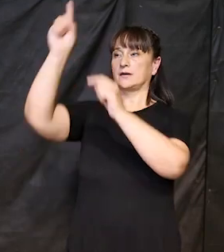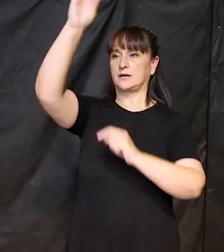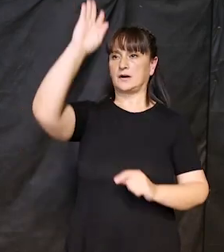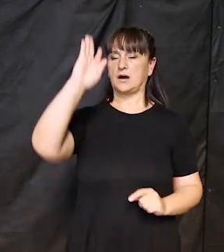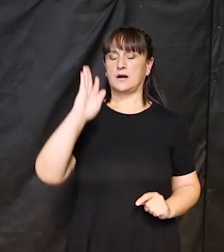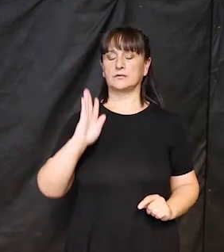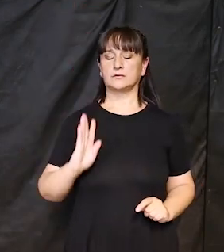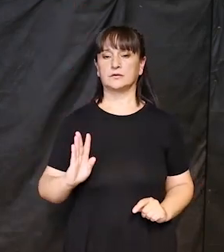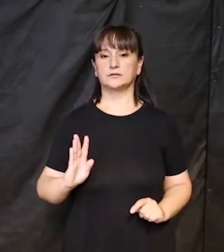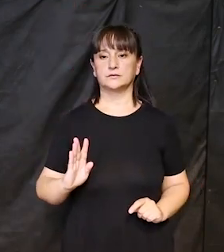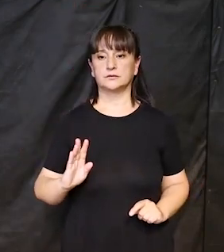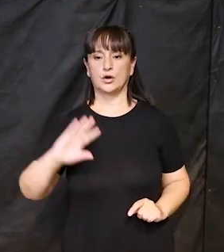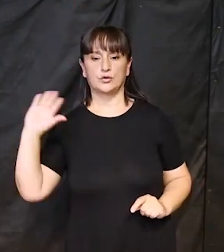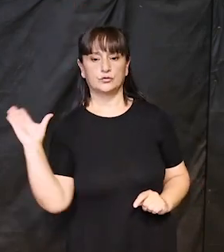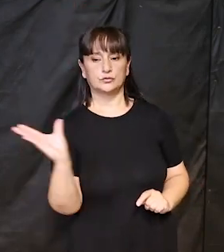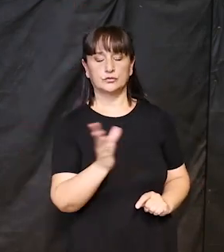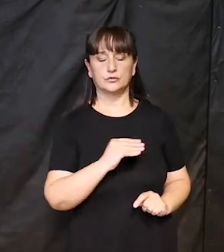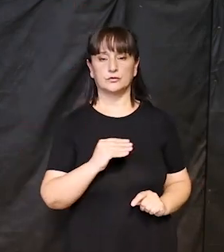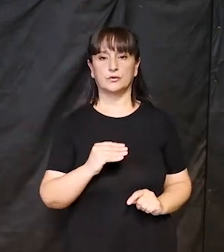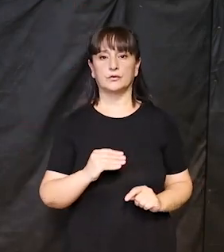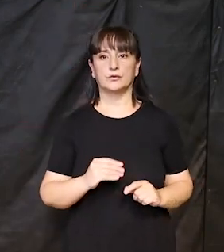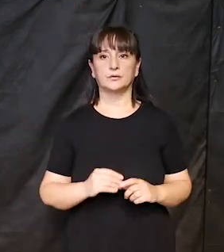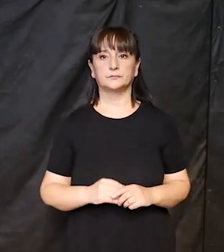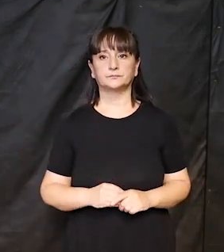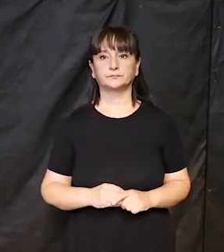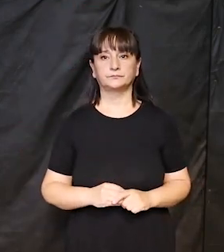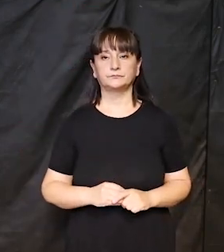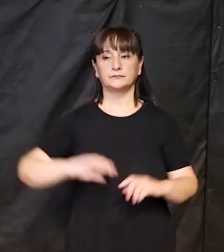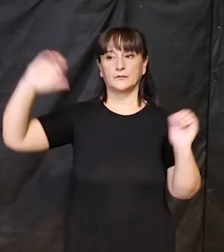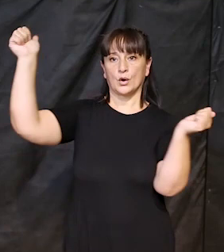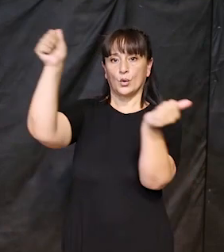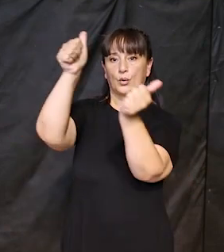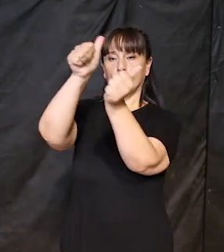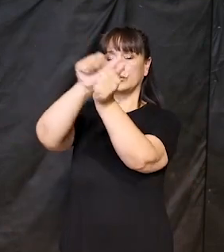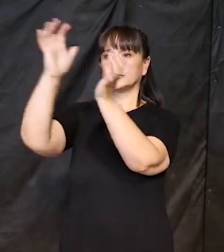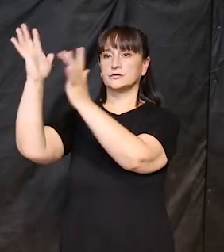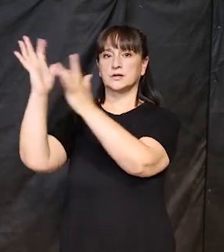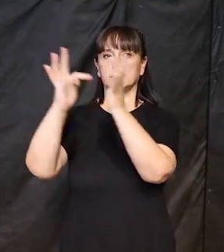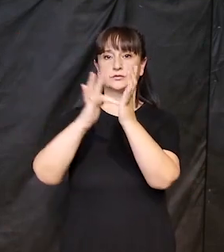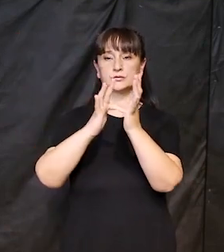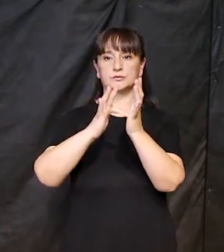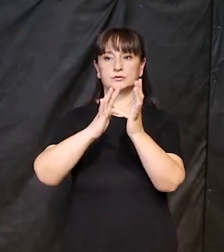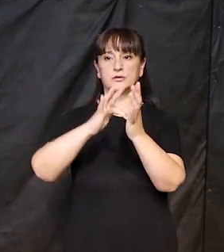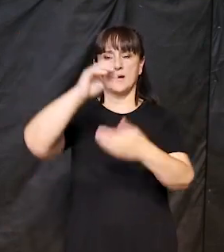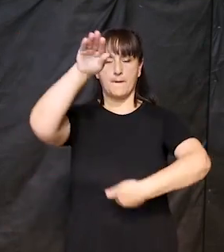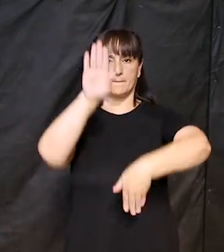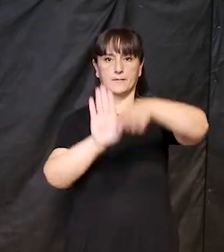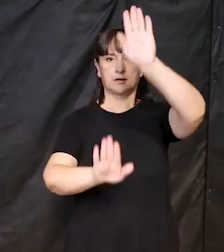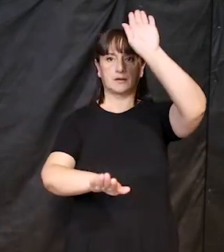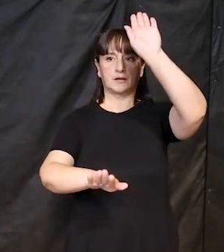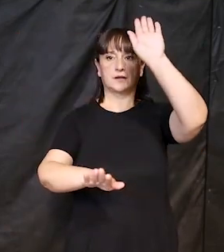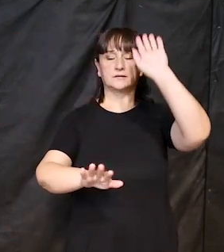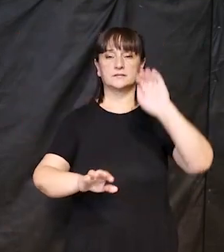tenga sentido cada día que nos toca vivir y desarrollarlos no se considere pequeño porque